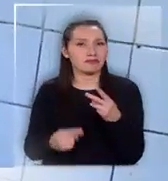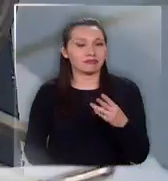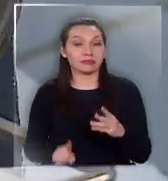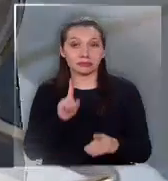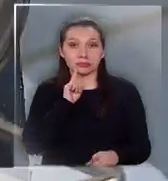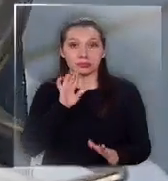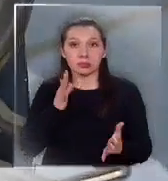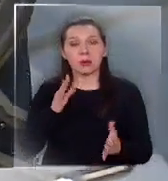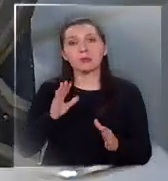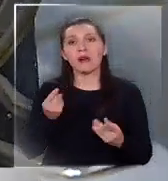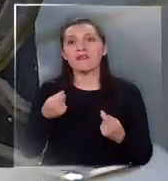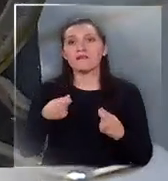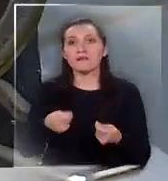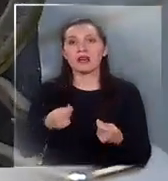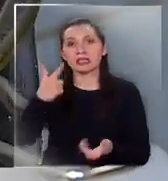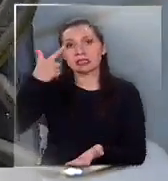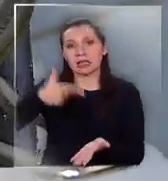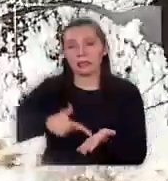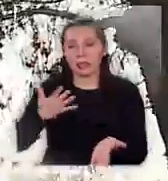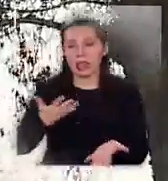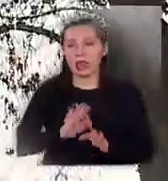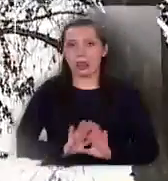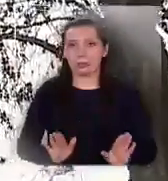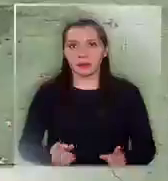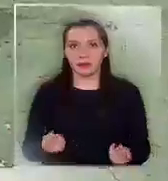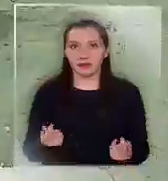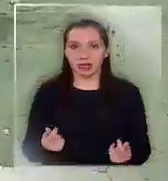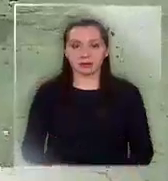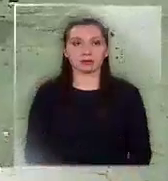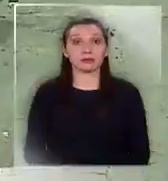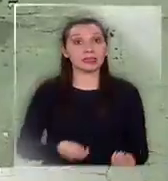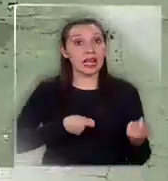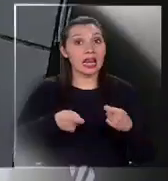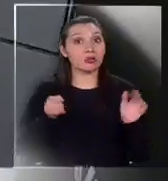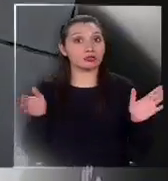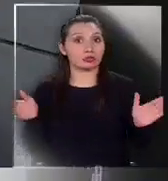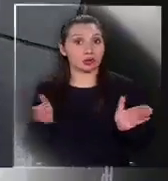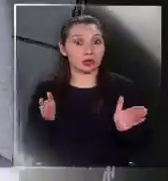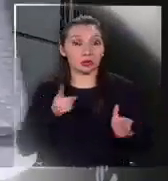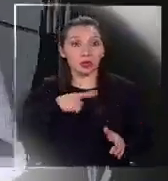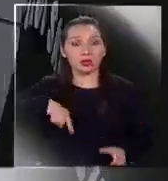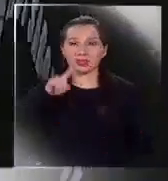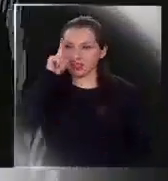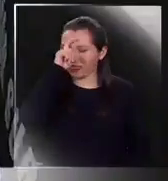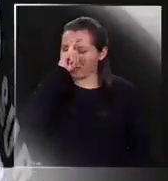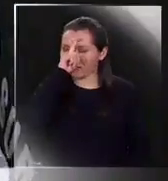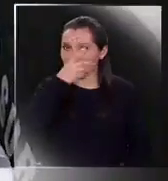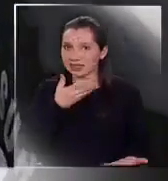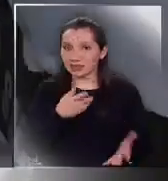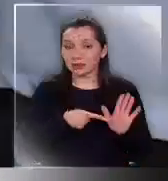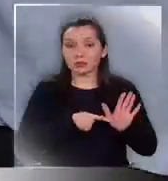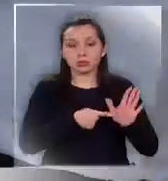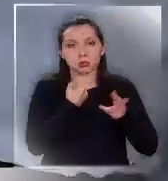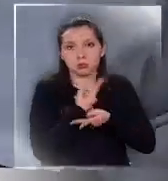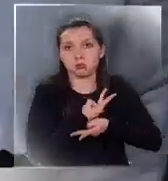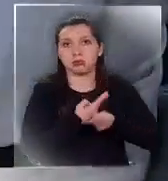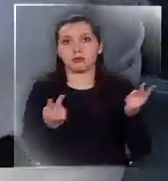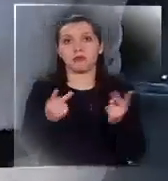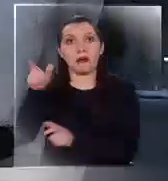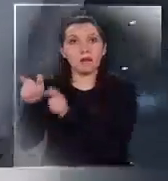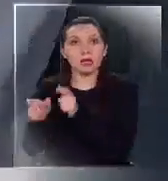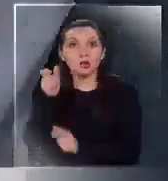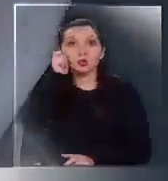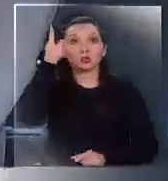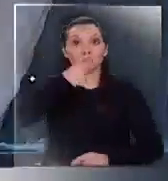llegan hasta poco más de 7.000 pesos. A los negocios chicos como nosotros nos cuesta darnos a conocer, que más gente nos